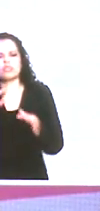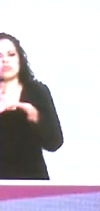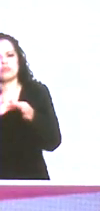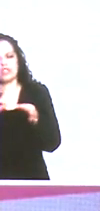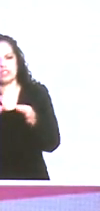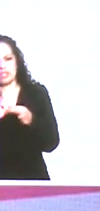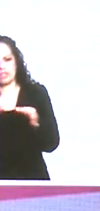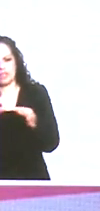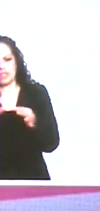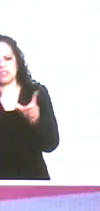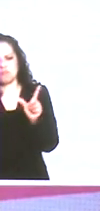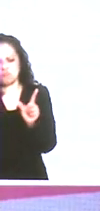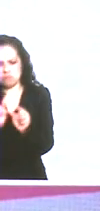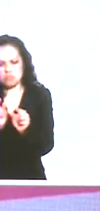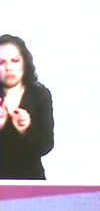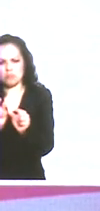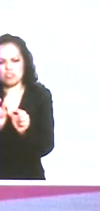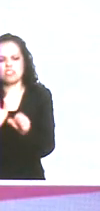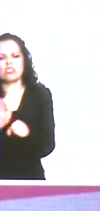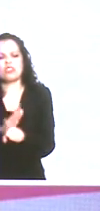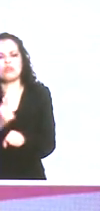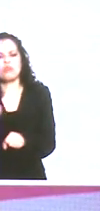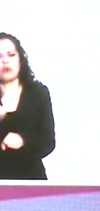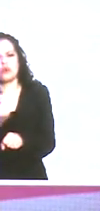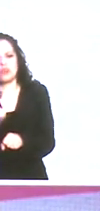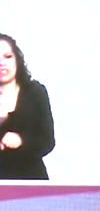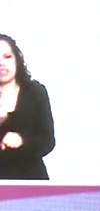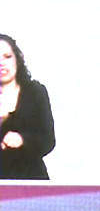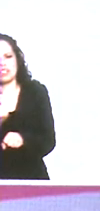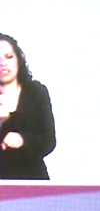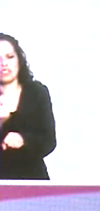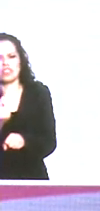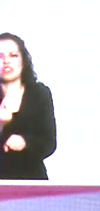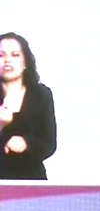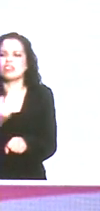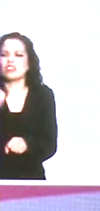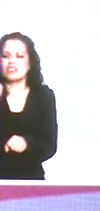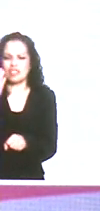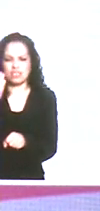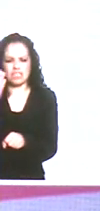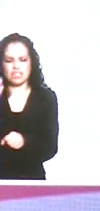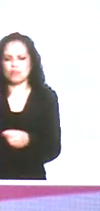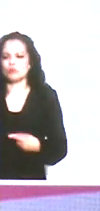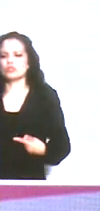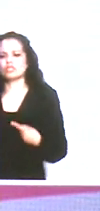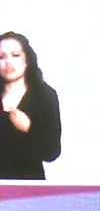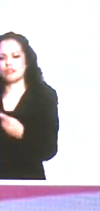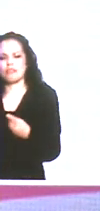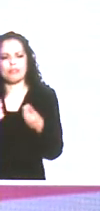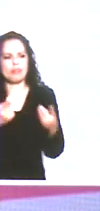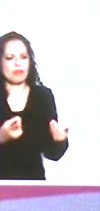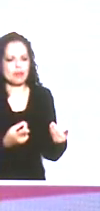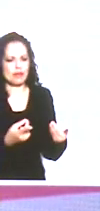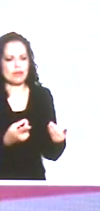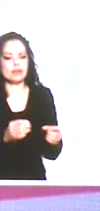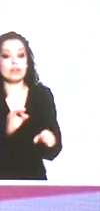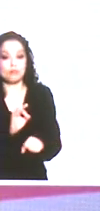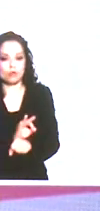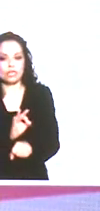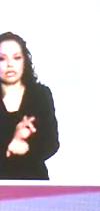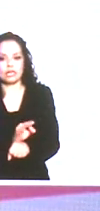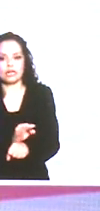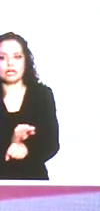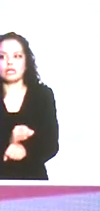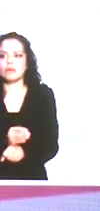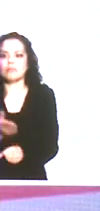qué defendimos la distribución, la entrega de los libros de texto